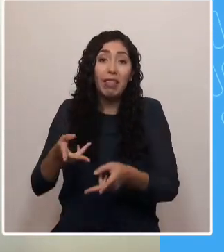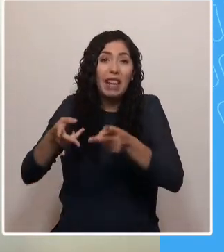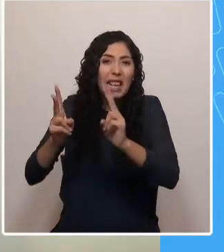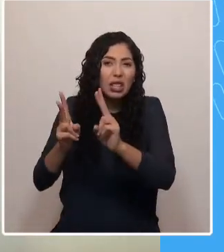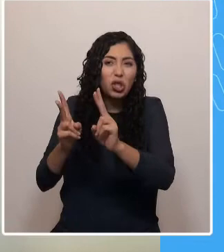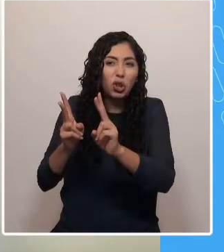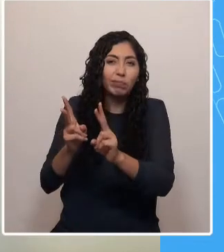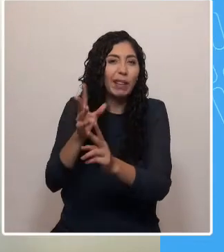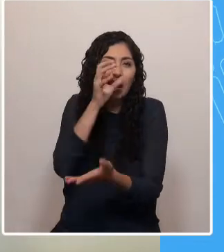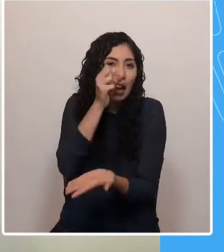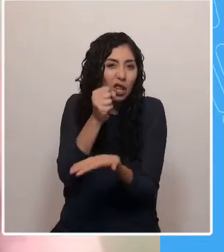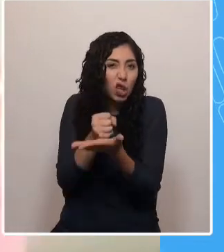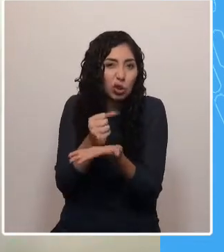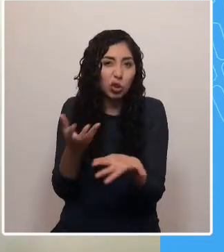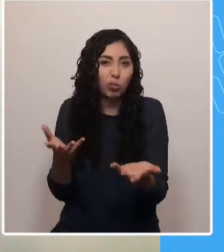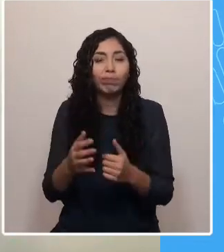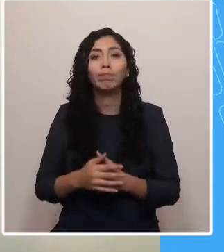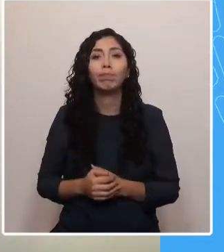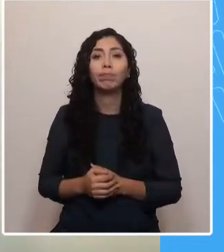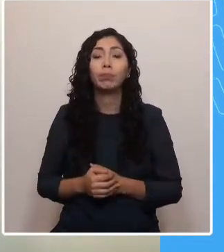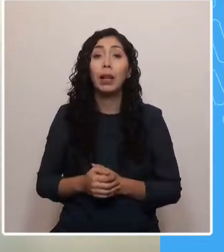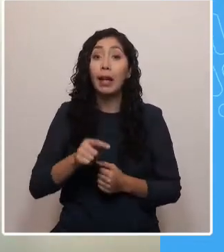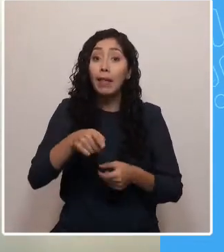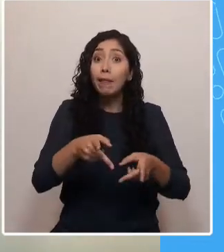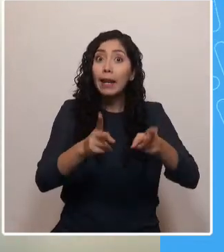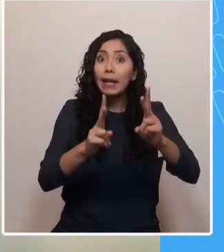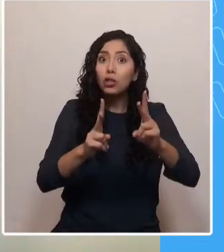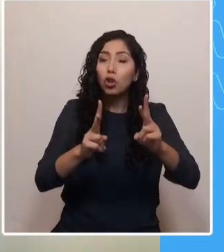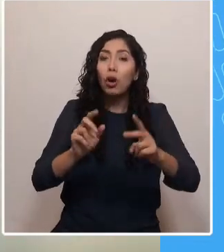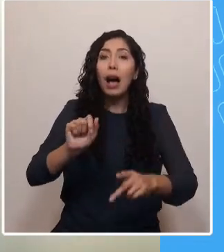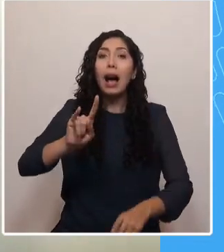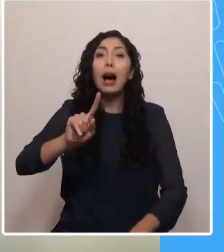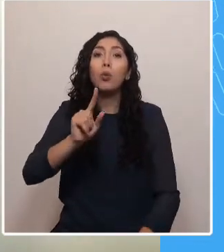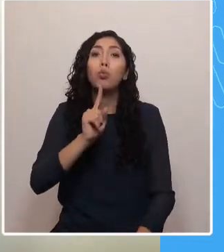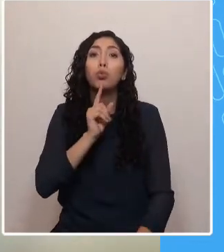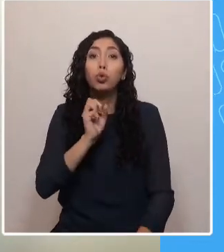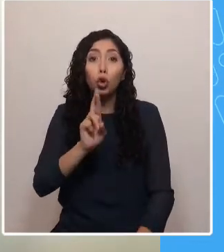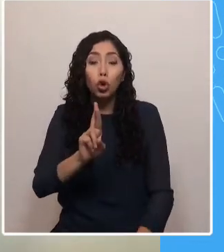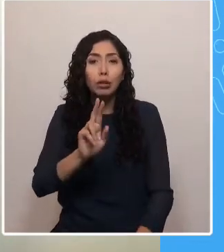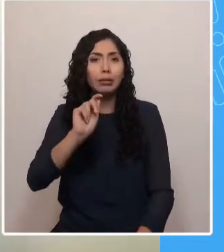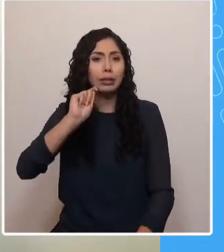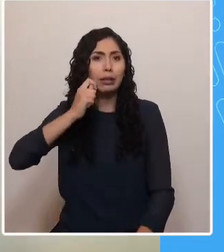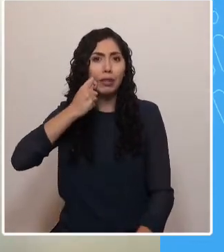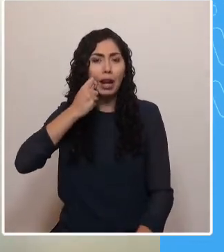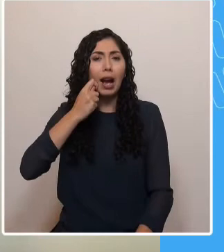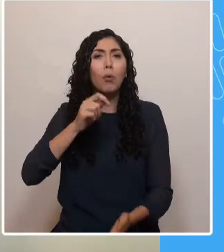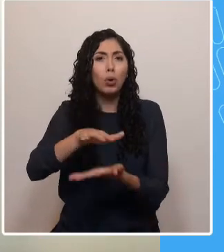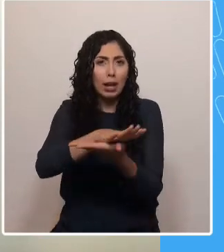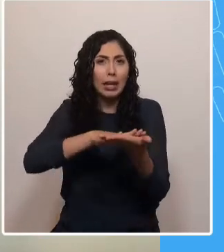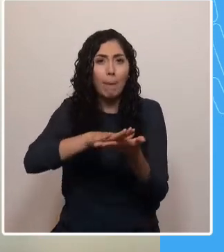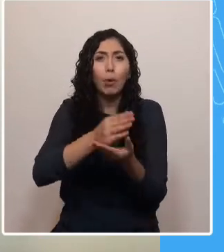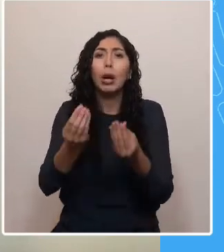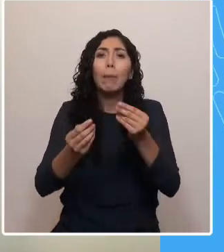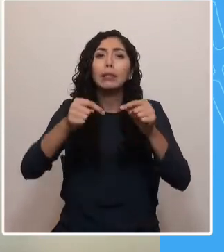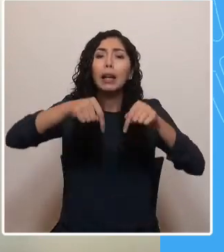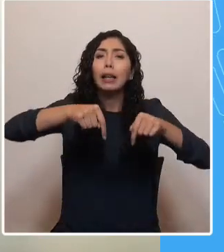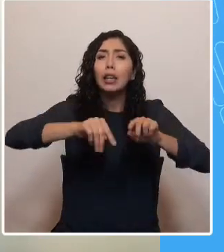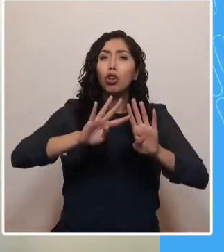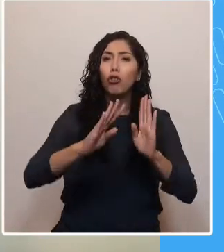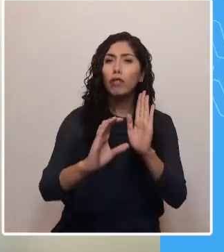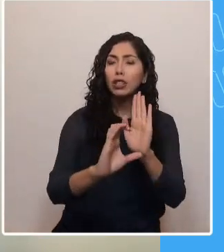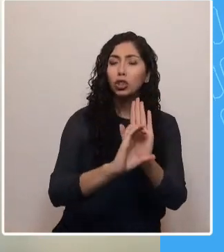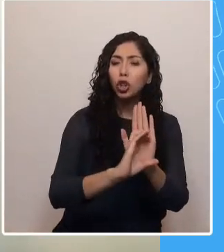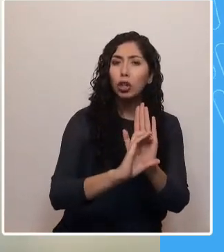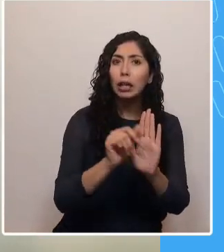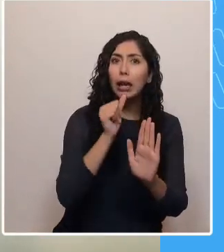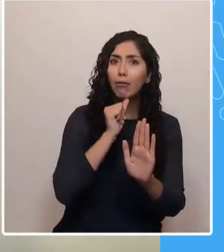como este. Este derecho de autor es un ejemplo perfecto de lo que le pasa a esta convención con la letra chica de varios de los derechos que se